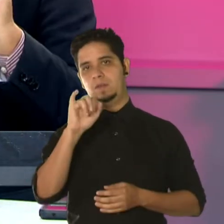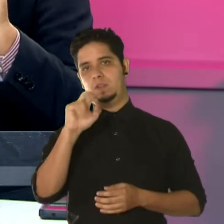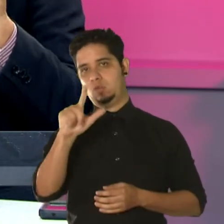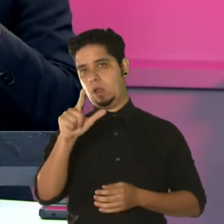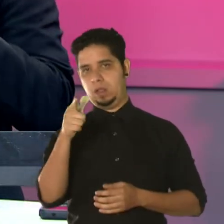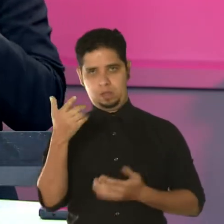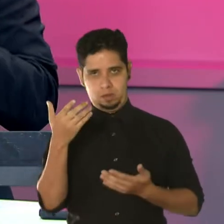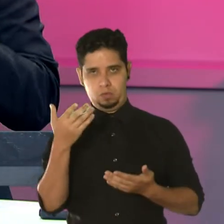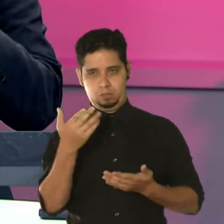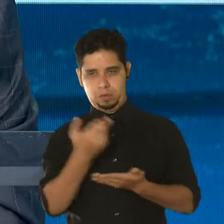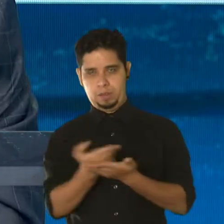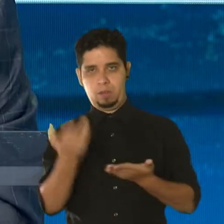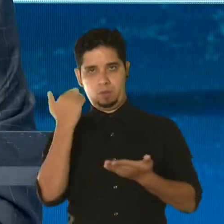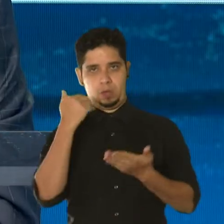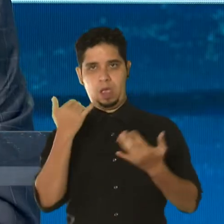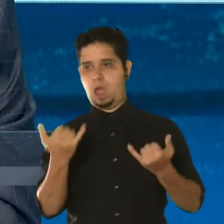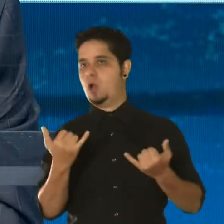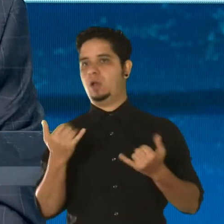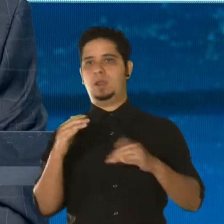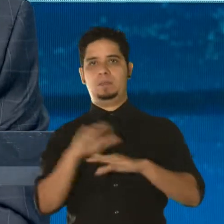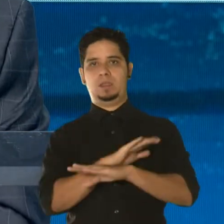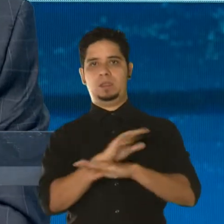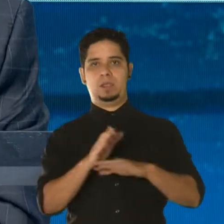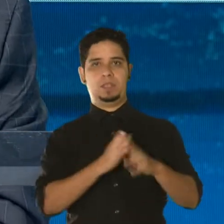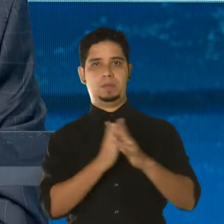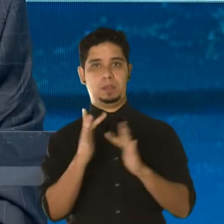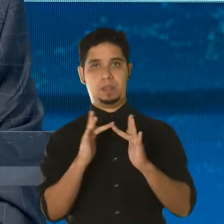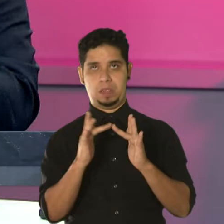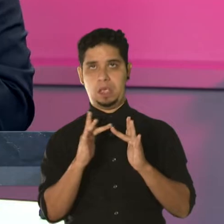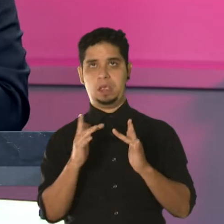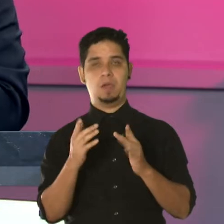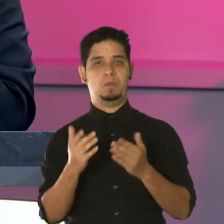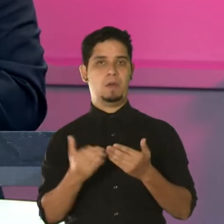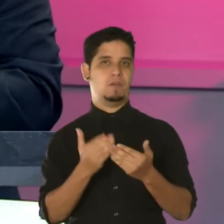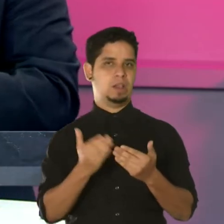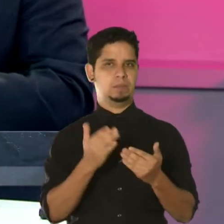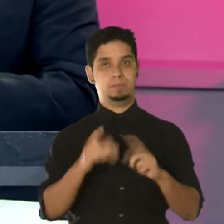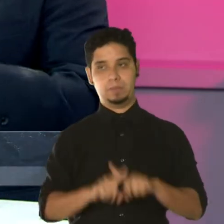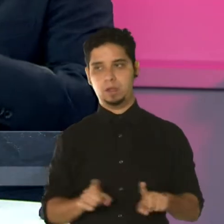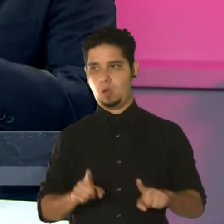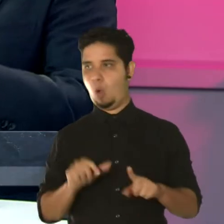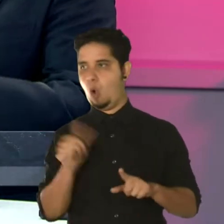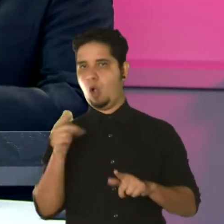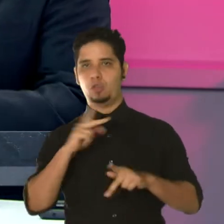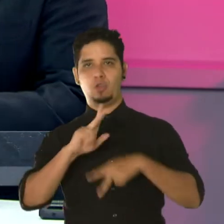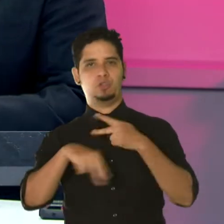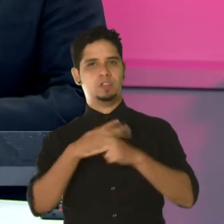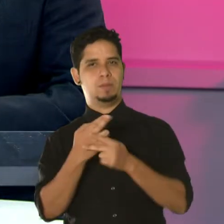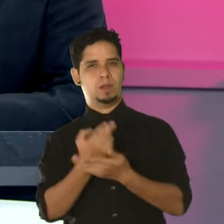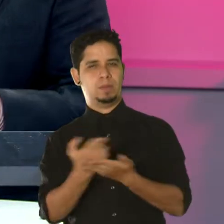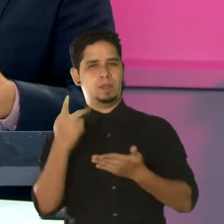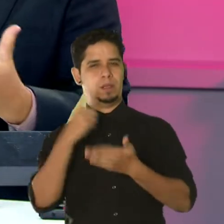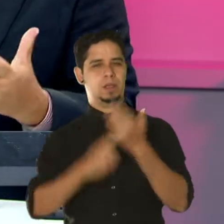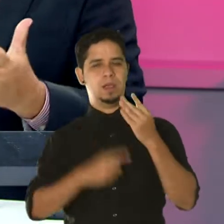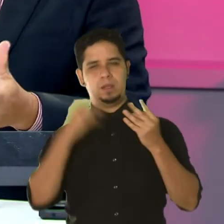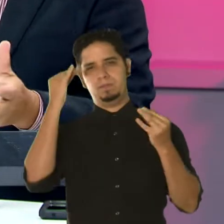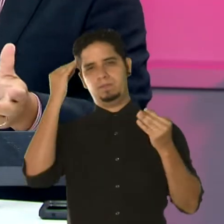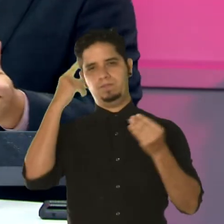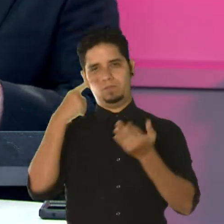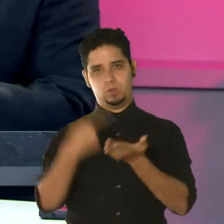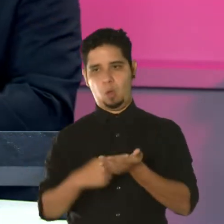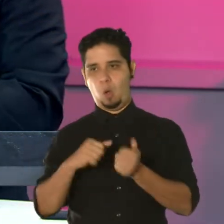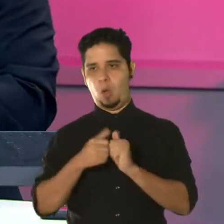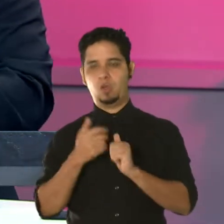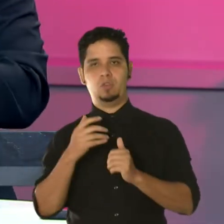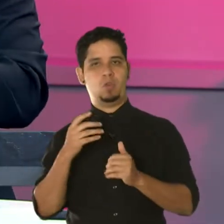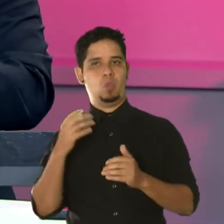herramientas. Claro. Porque ahora el comercio electrónico es lo que está de moda. Pues entonces, ¿qué otras herramientas son las que se están pensando o podrían ser parte de lo